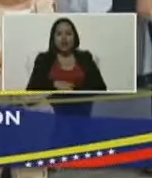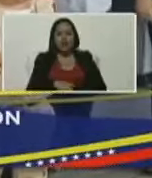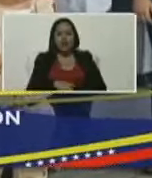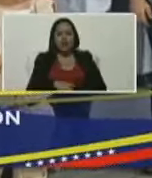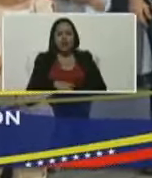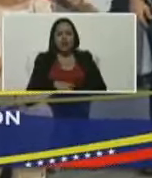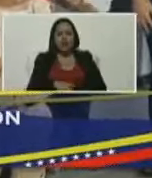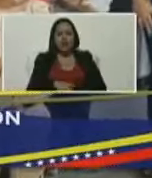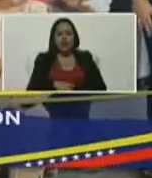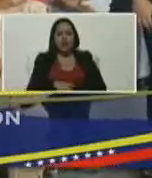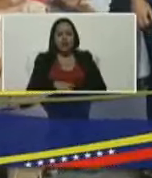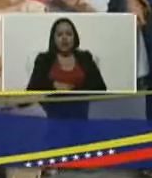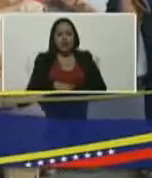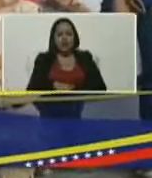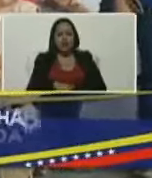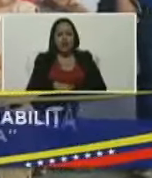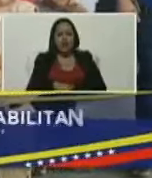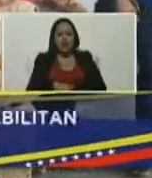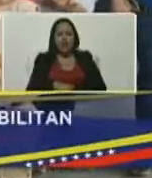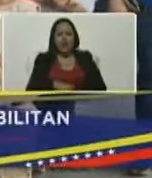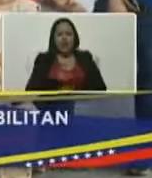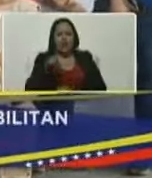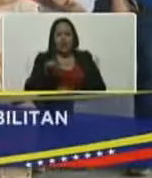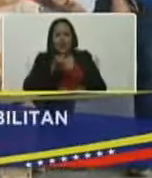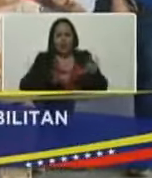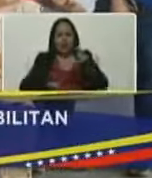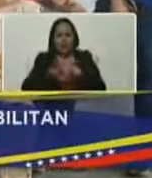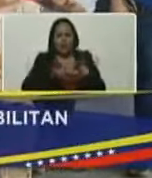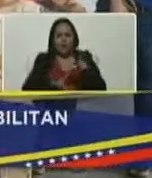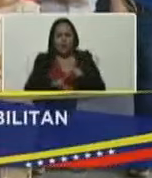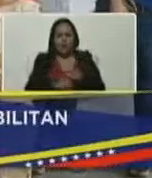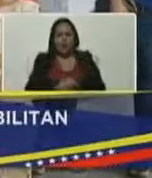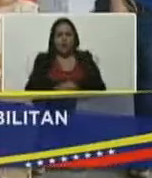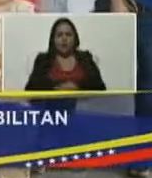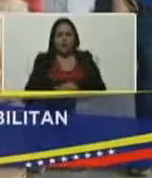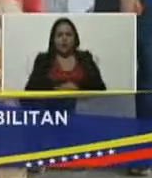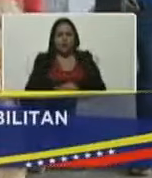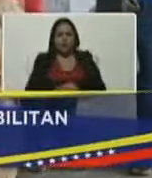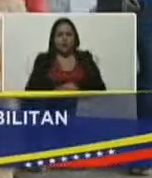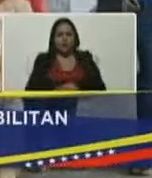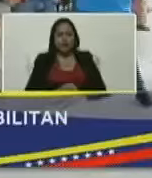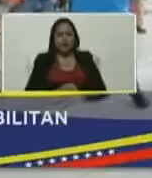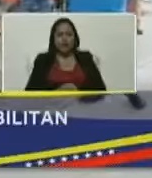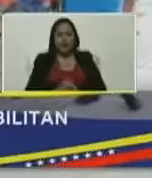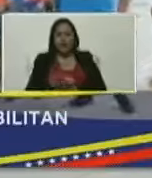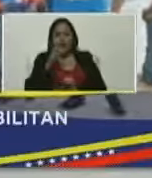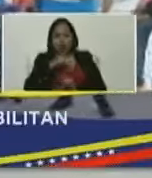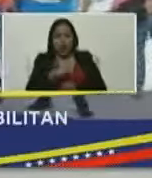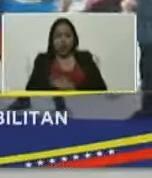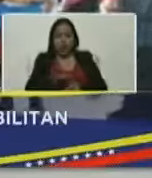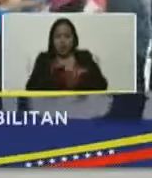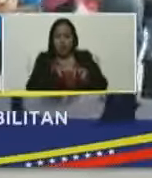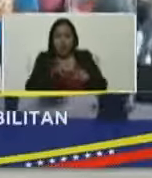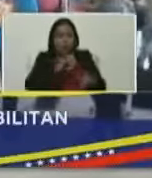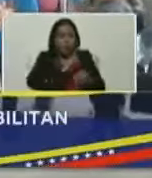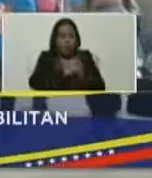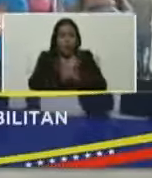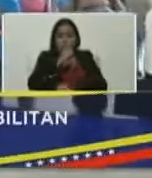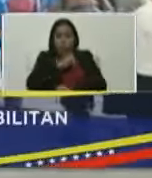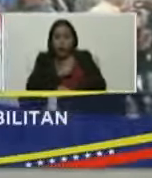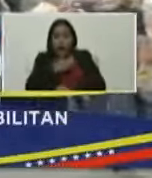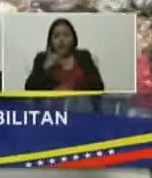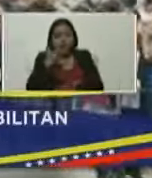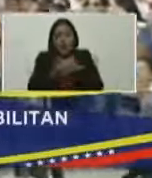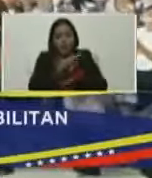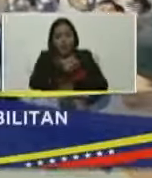tenemos un laboratorio de informática que no contábamos. De verdad, agradecido a mi presidente.